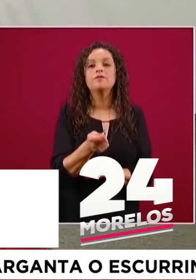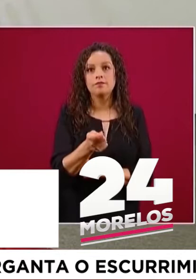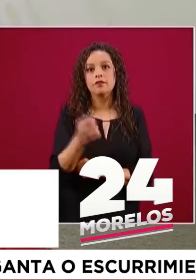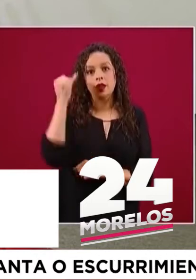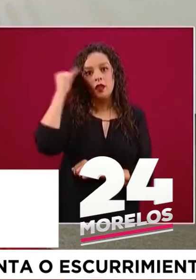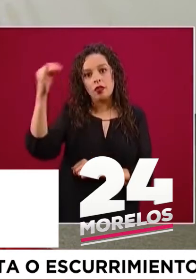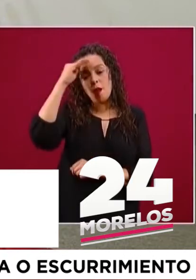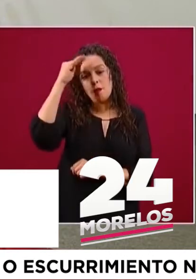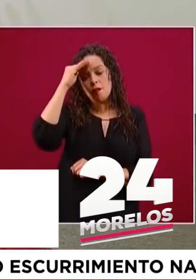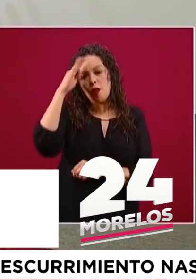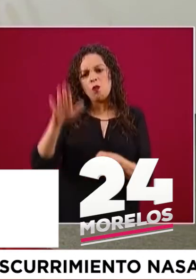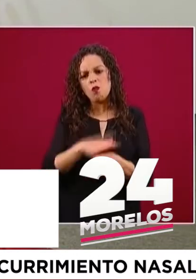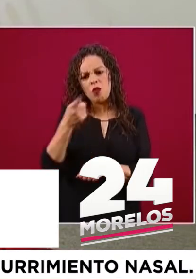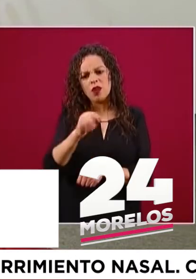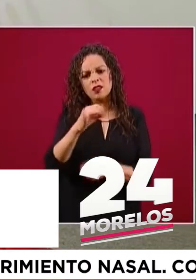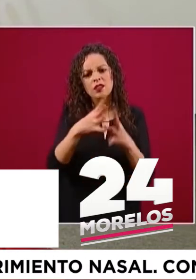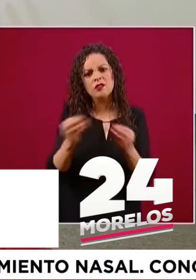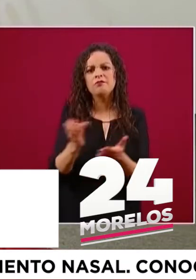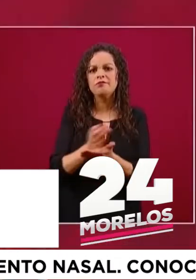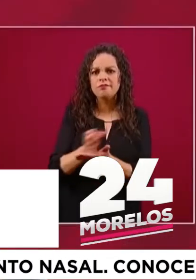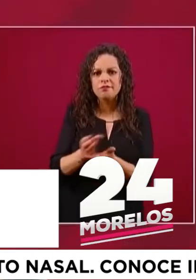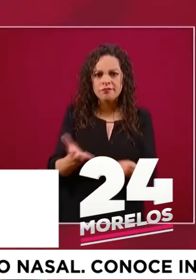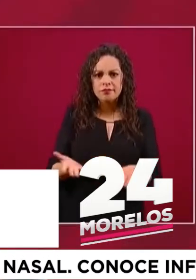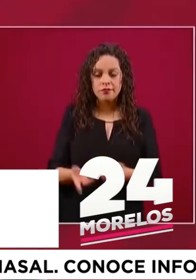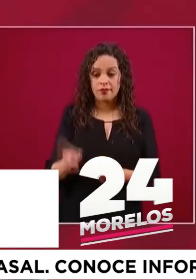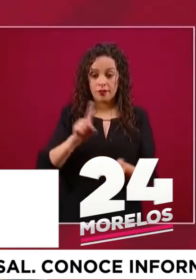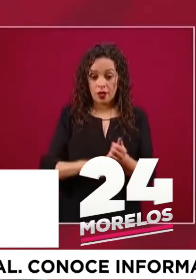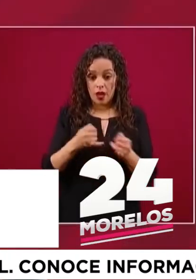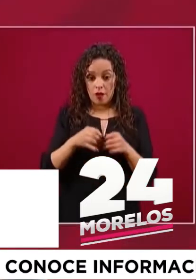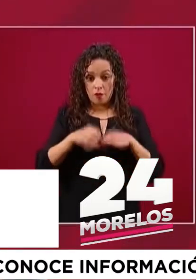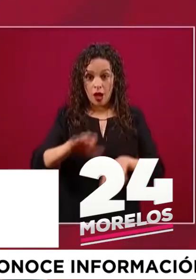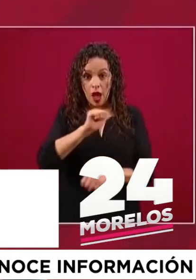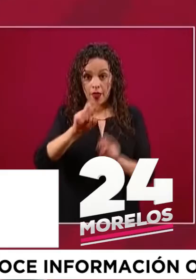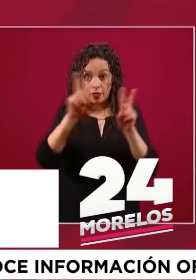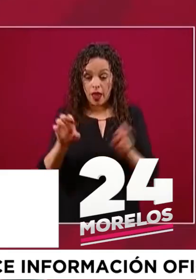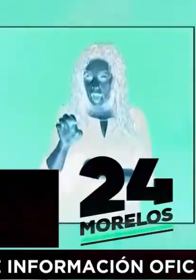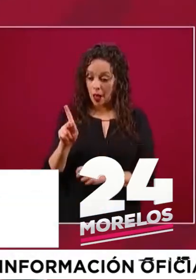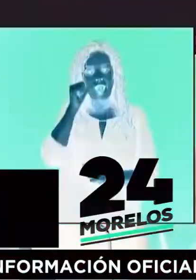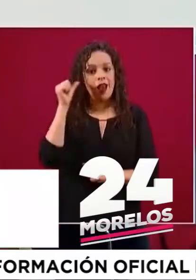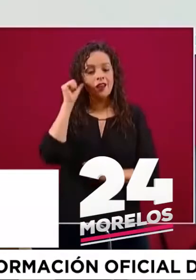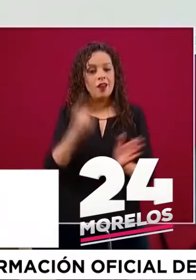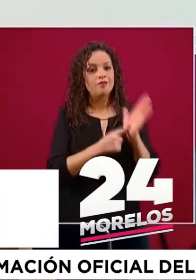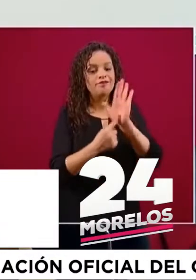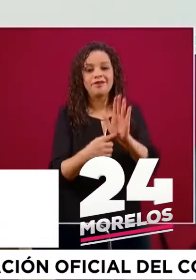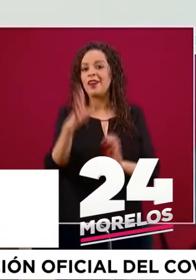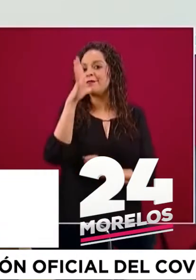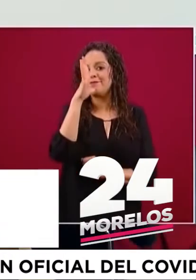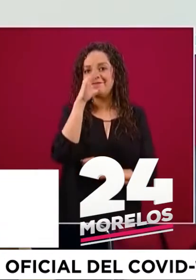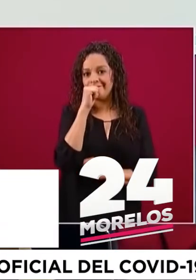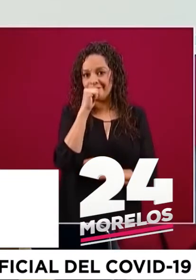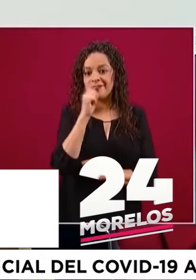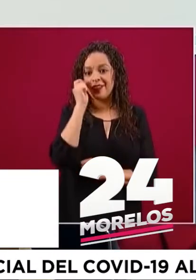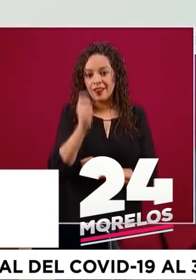registrado 46.300 casos acumulados, 13.570 son sospechosos y